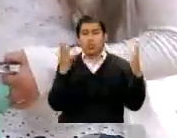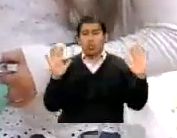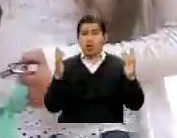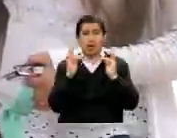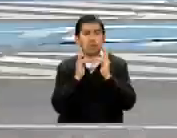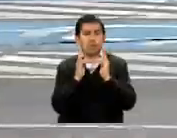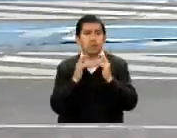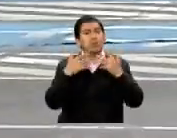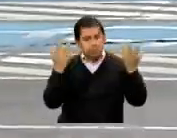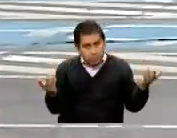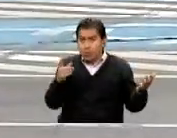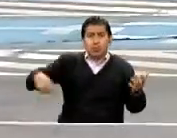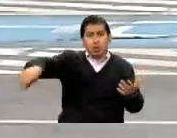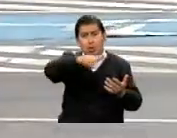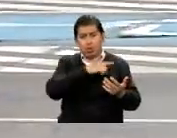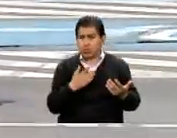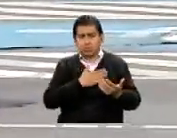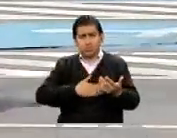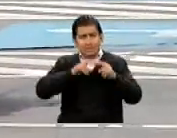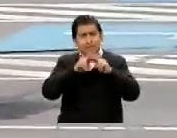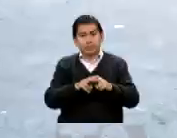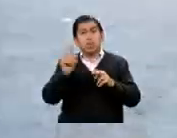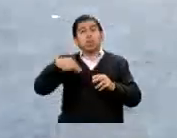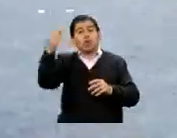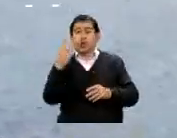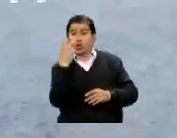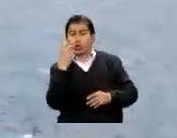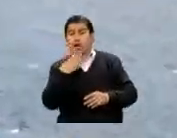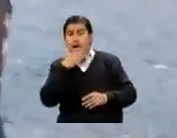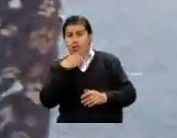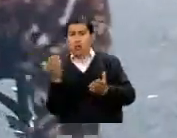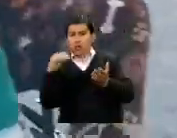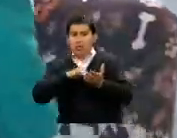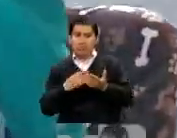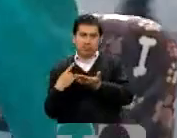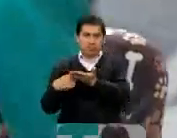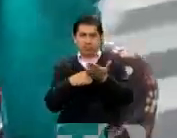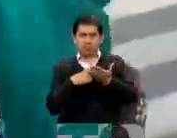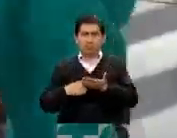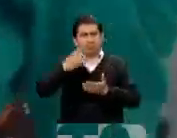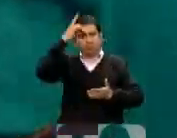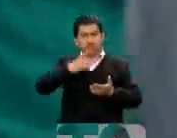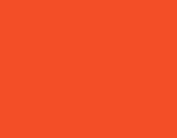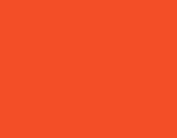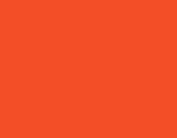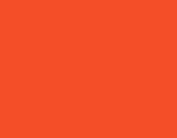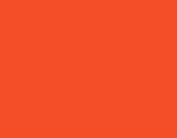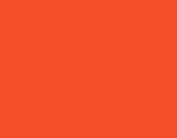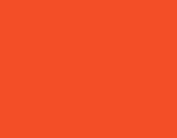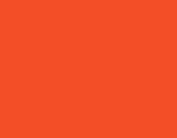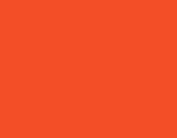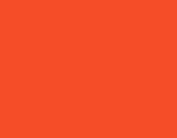medidas de bioseguridad se analizará nuevamente el 12 de agosto en quito daniela valencia 24